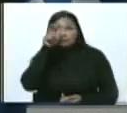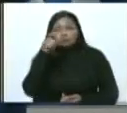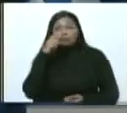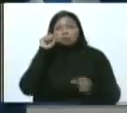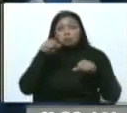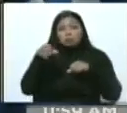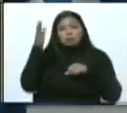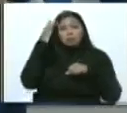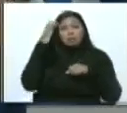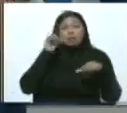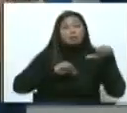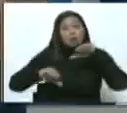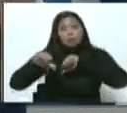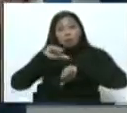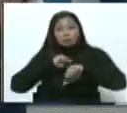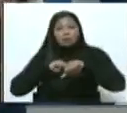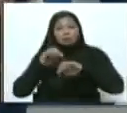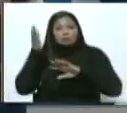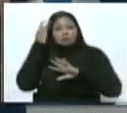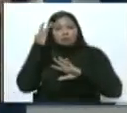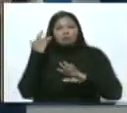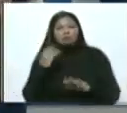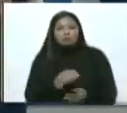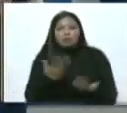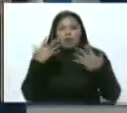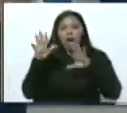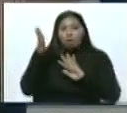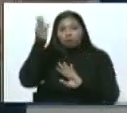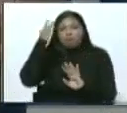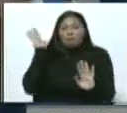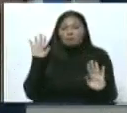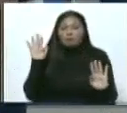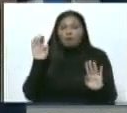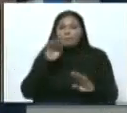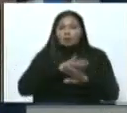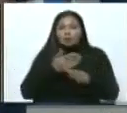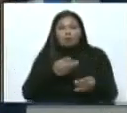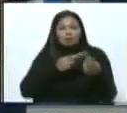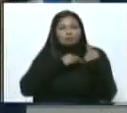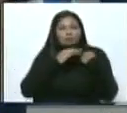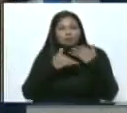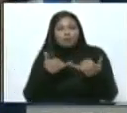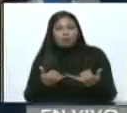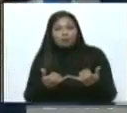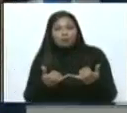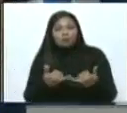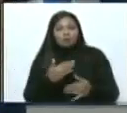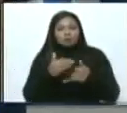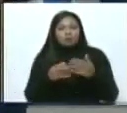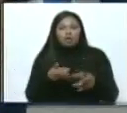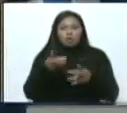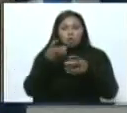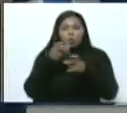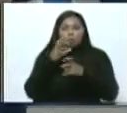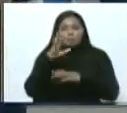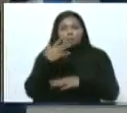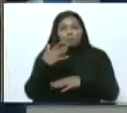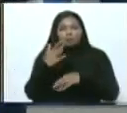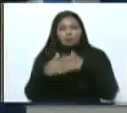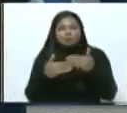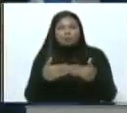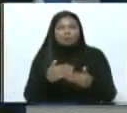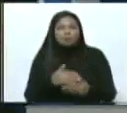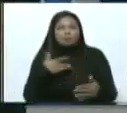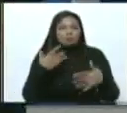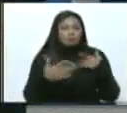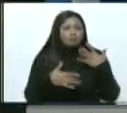él sabía de los laboratorios, no vas a saber si eres el dueño de la finca. Y cobró un arrendamiento por esa